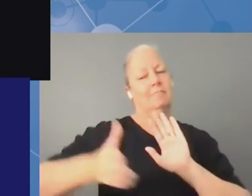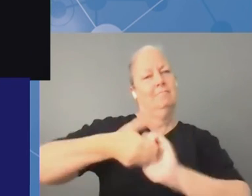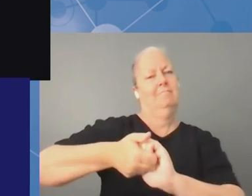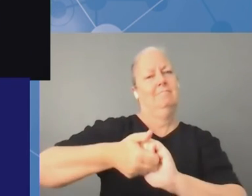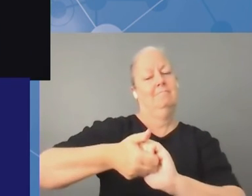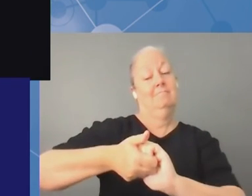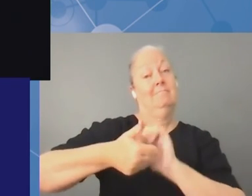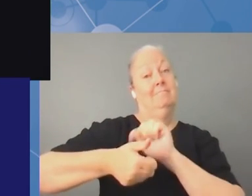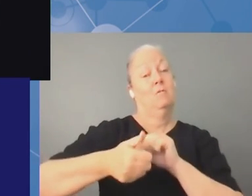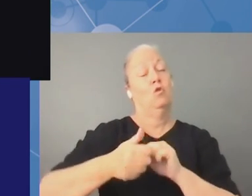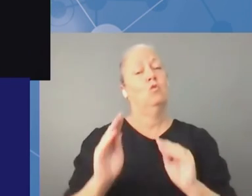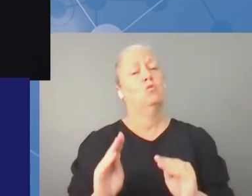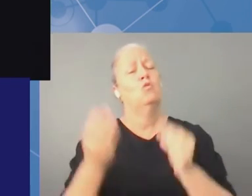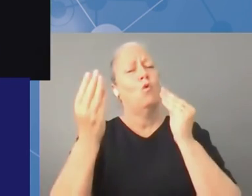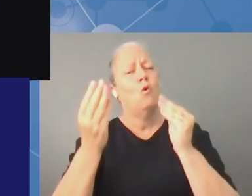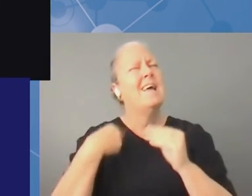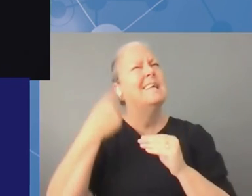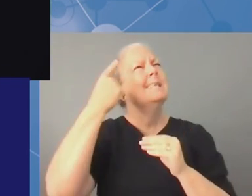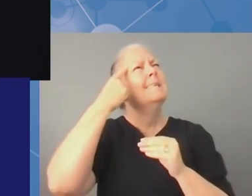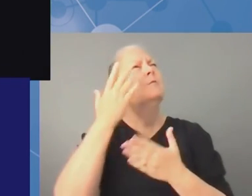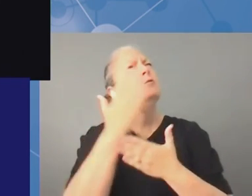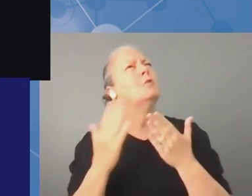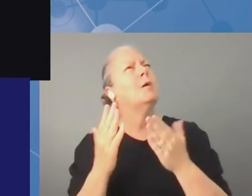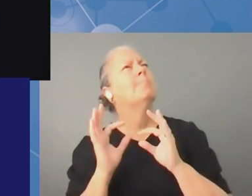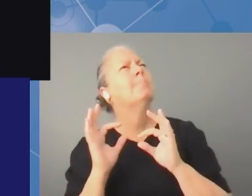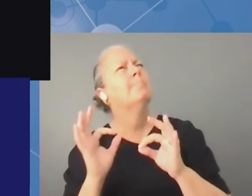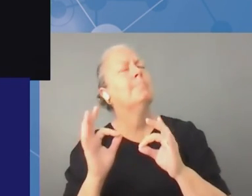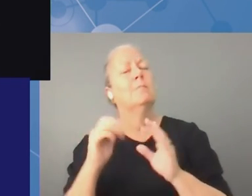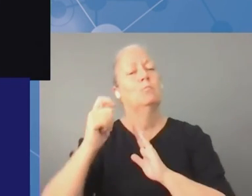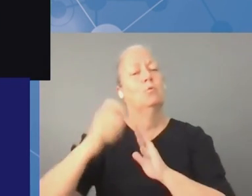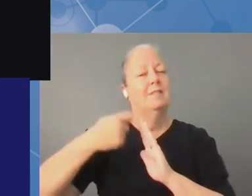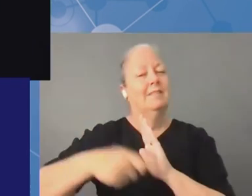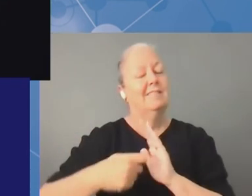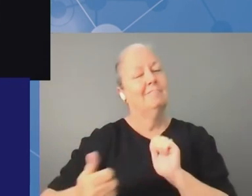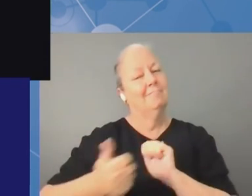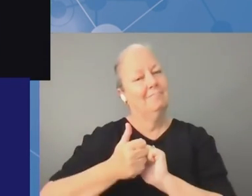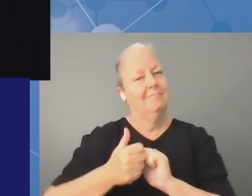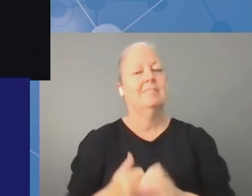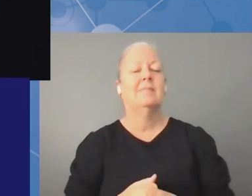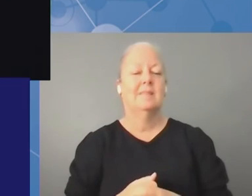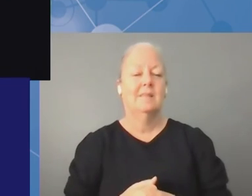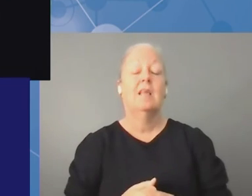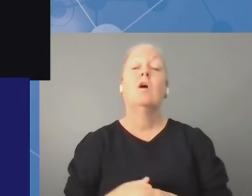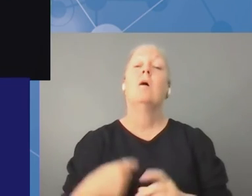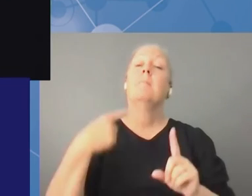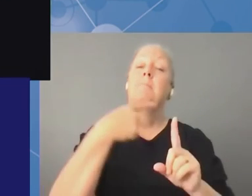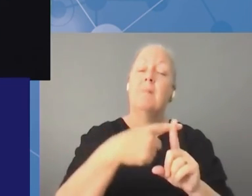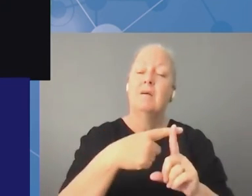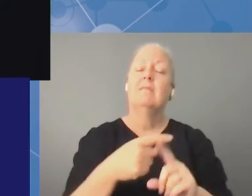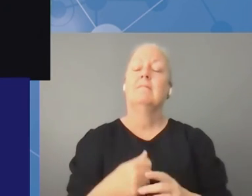muy fructíferos. Los debates han sido muy interesantes. Esperemos que en el futuro puedan todas estas